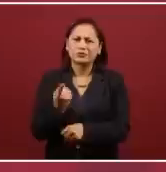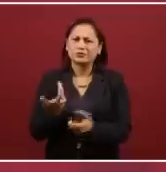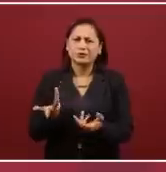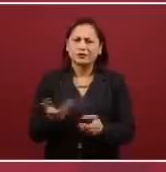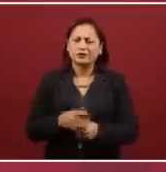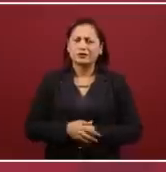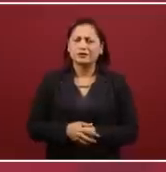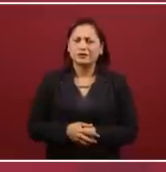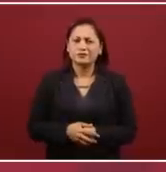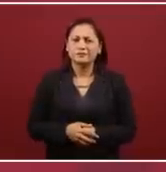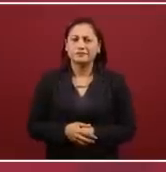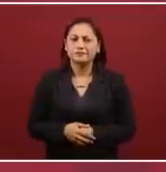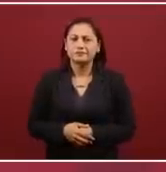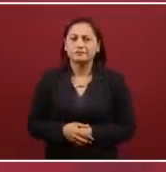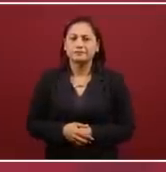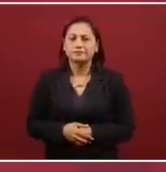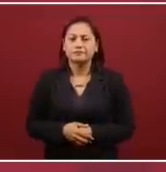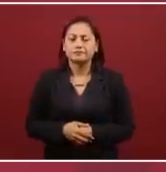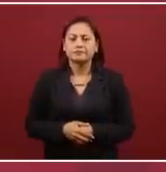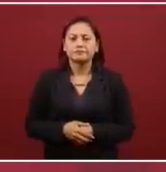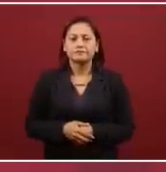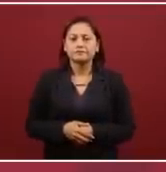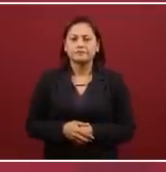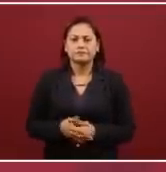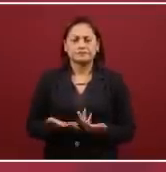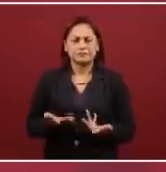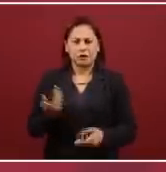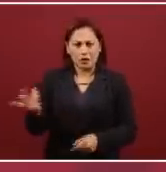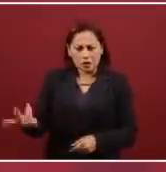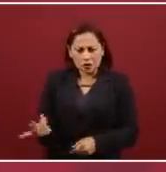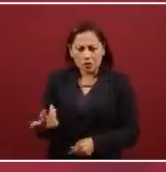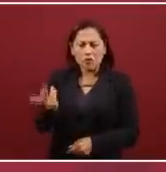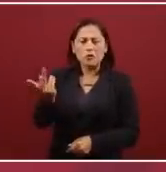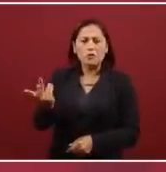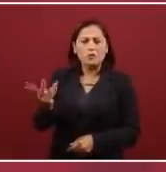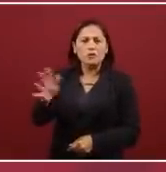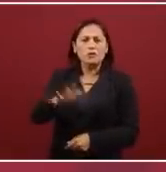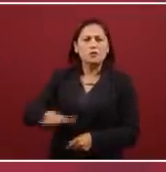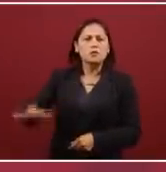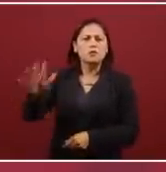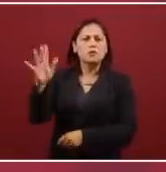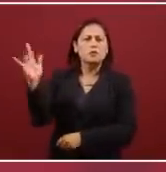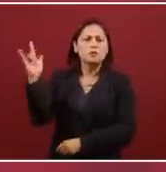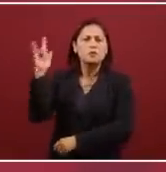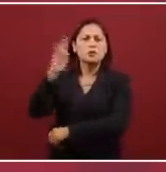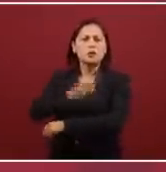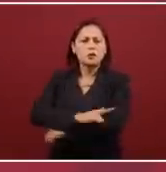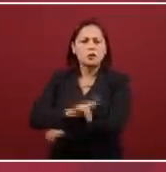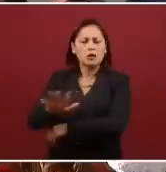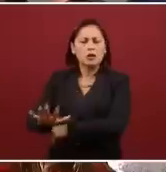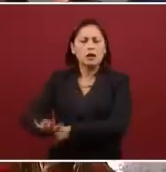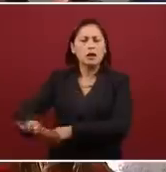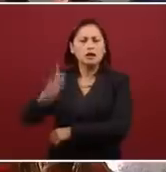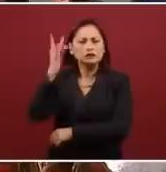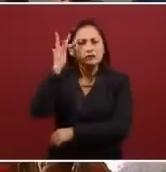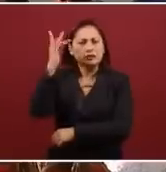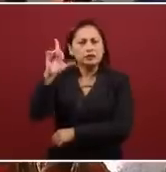se debe de detener la obra en Santa Lucía si ya es un aeropuerto? Si